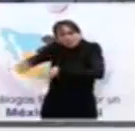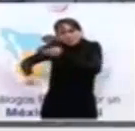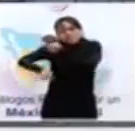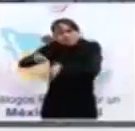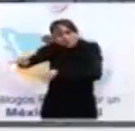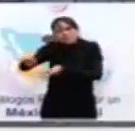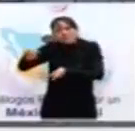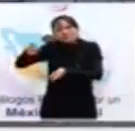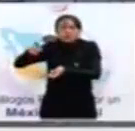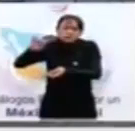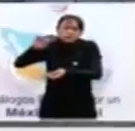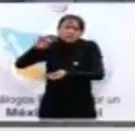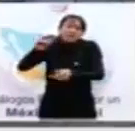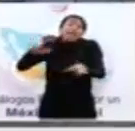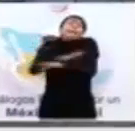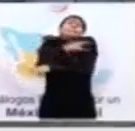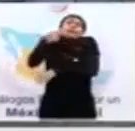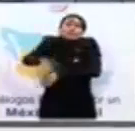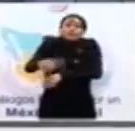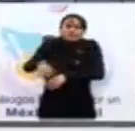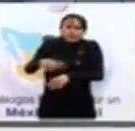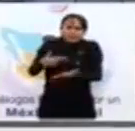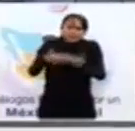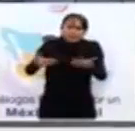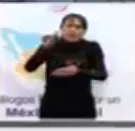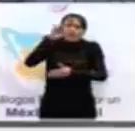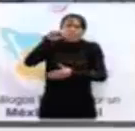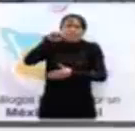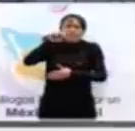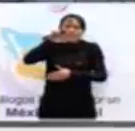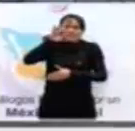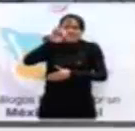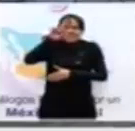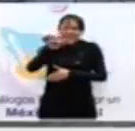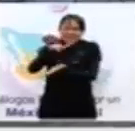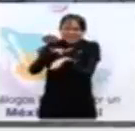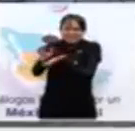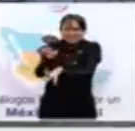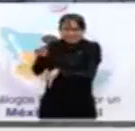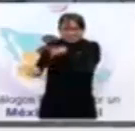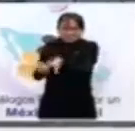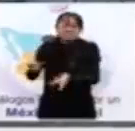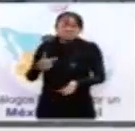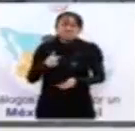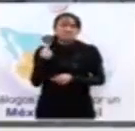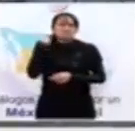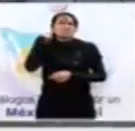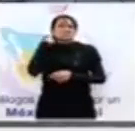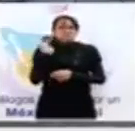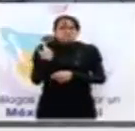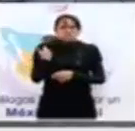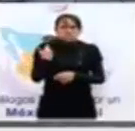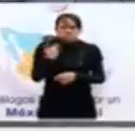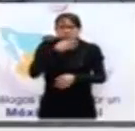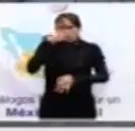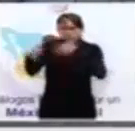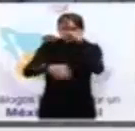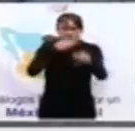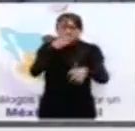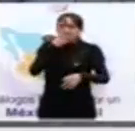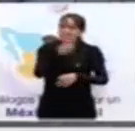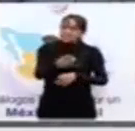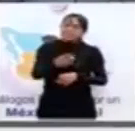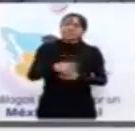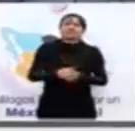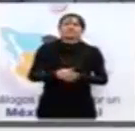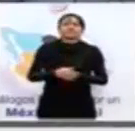nacional, incluso el cambio de nombre, y una noticia que recientemente escuché en donde se planteaba que en los primeros 2